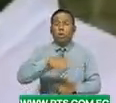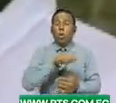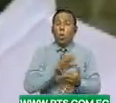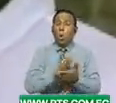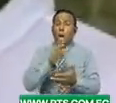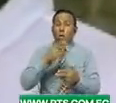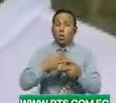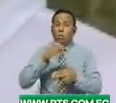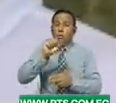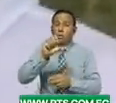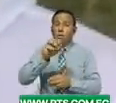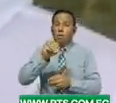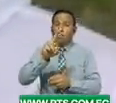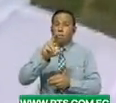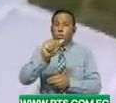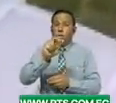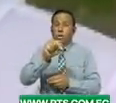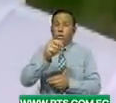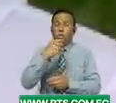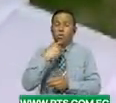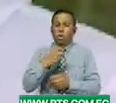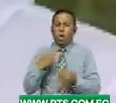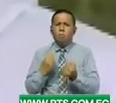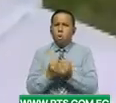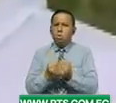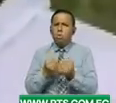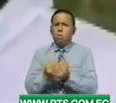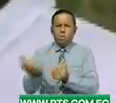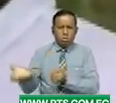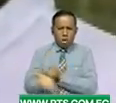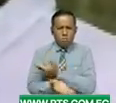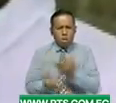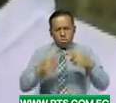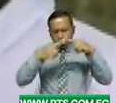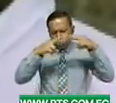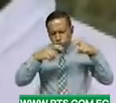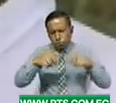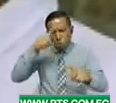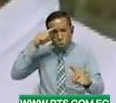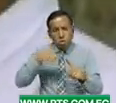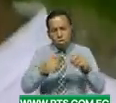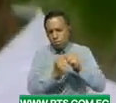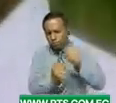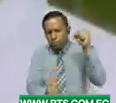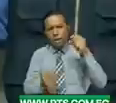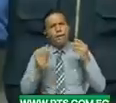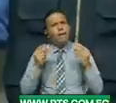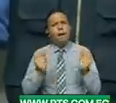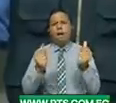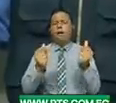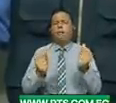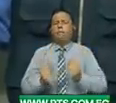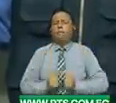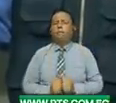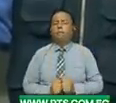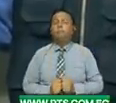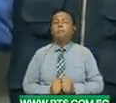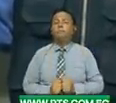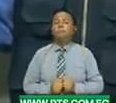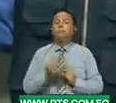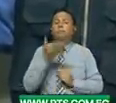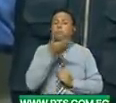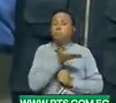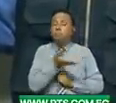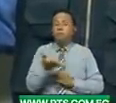autoridades del Ministerio Público en la investigación y motiva para que se esclarezcan los hechos a la brevedad posible. Además, la portavoz de los